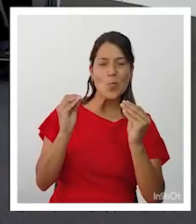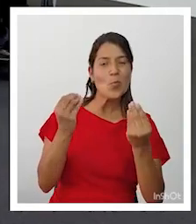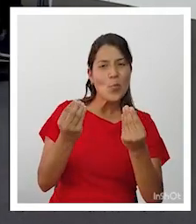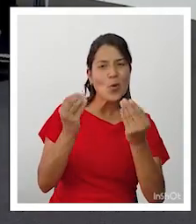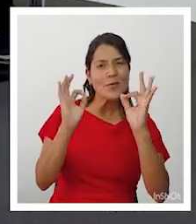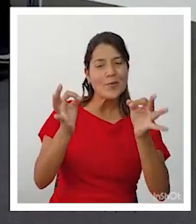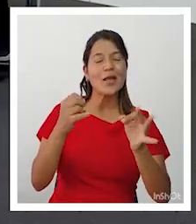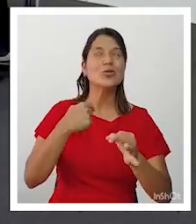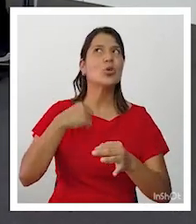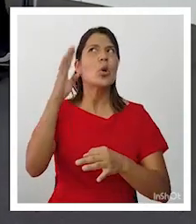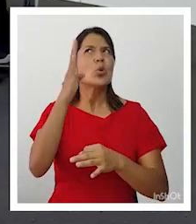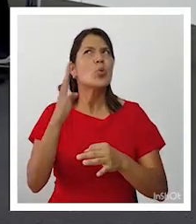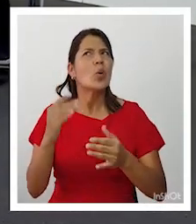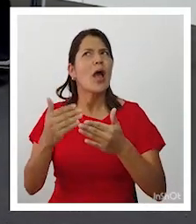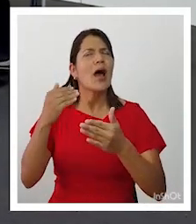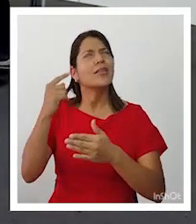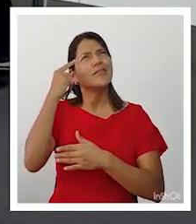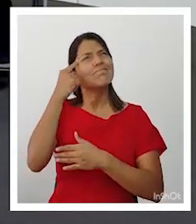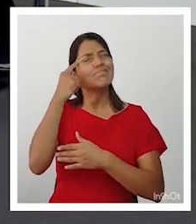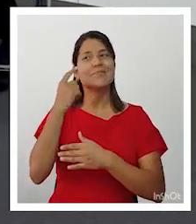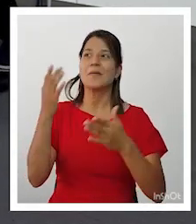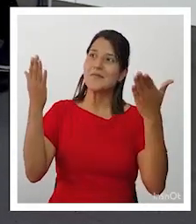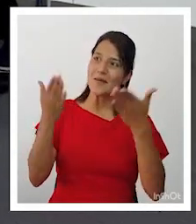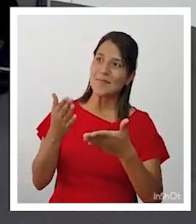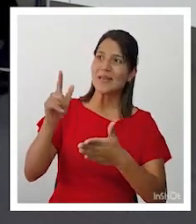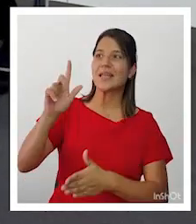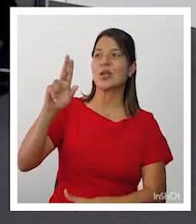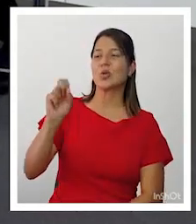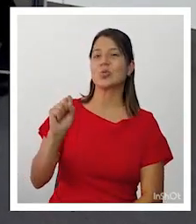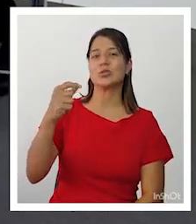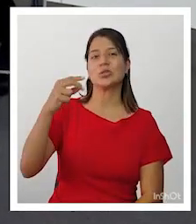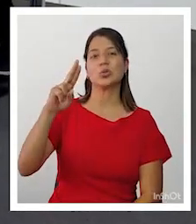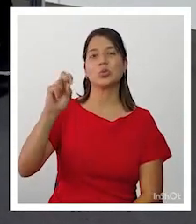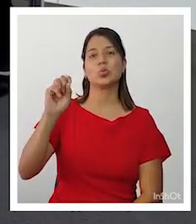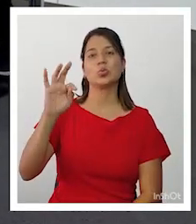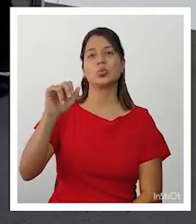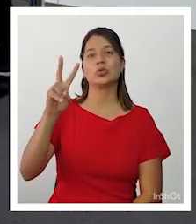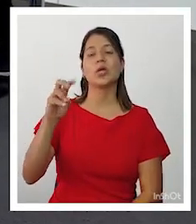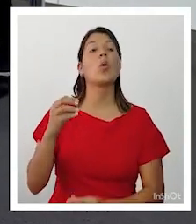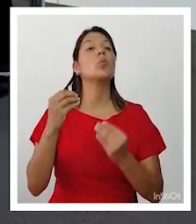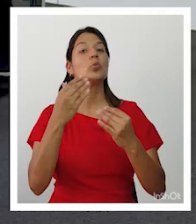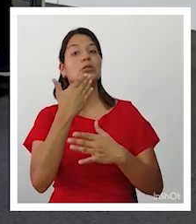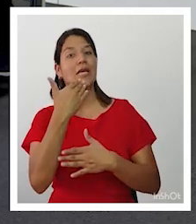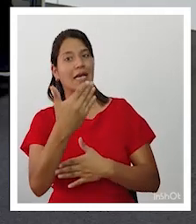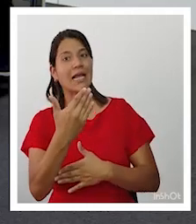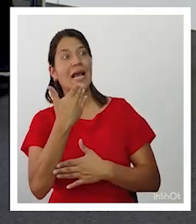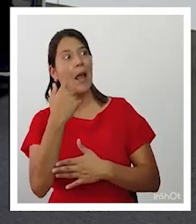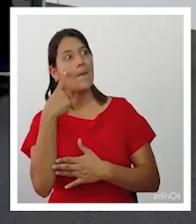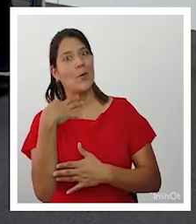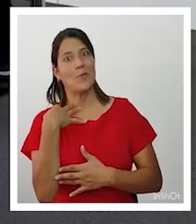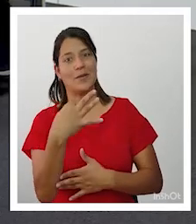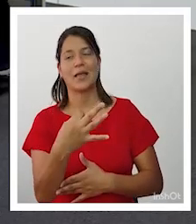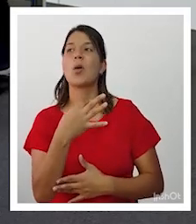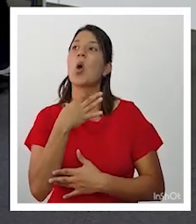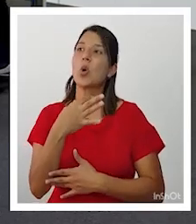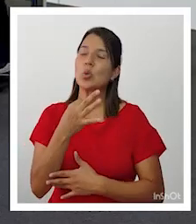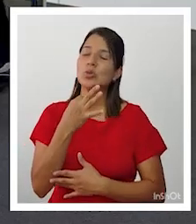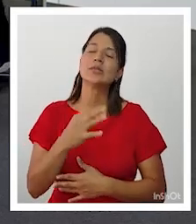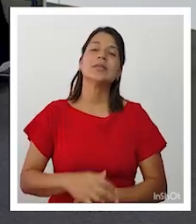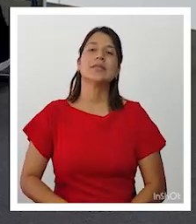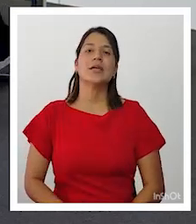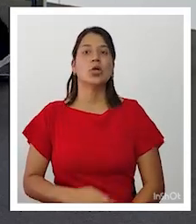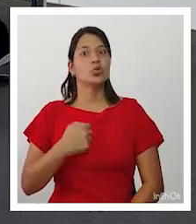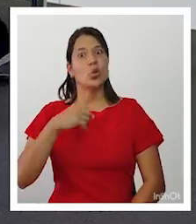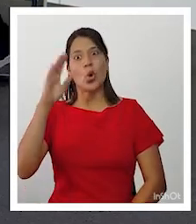tomado conciencia. Bienvenido, Luis Gustavo. Muchísimas gracias. Muchísimas gracias por invitarme. Un placer, un placer. Nunca había